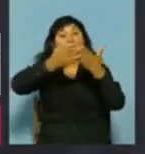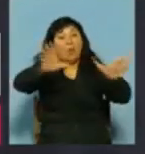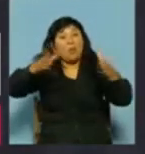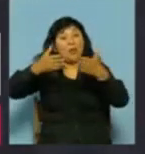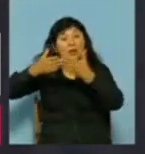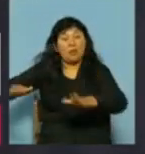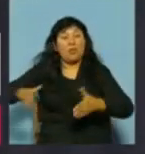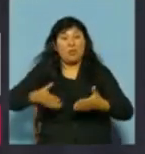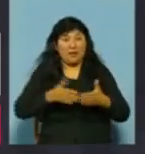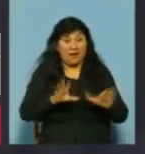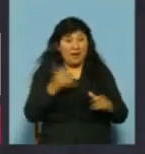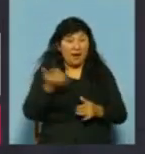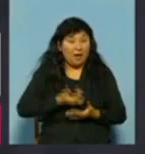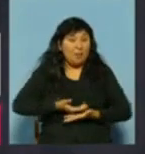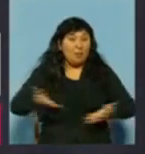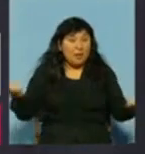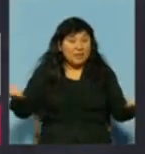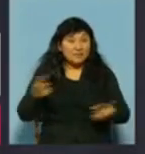la acusación.